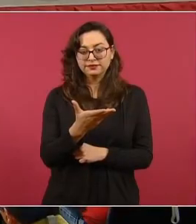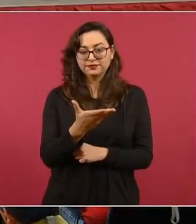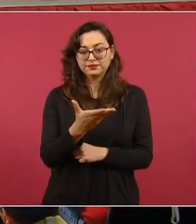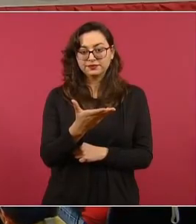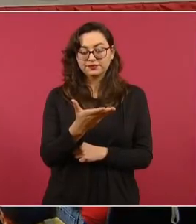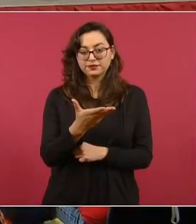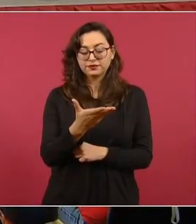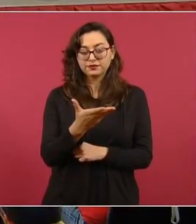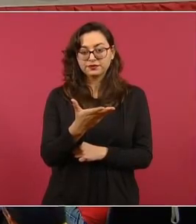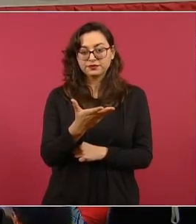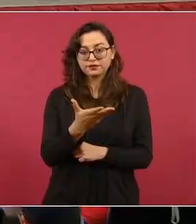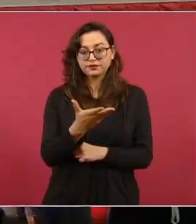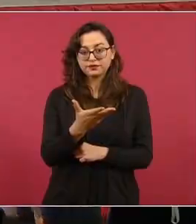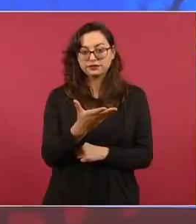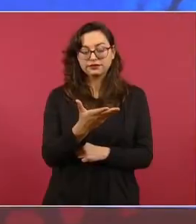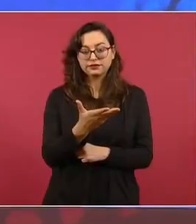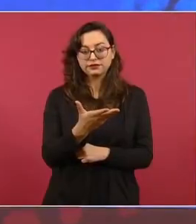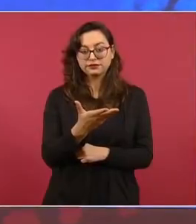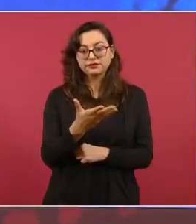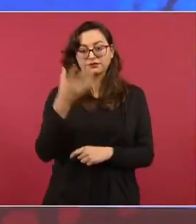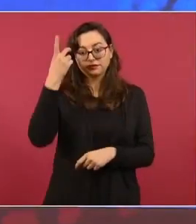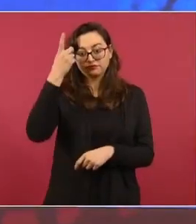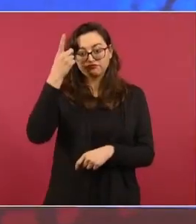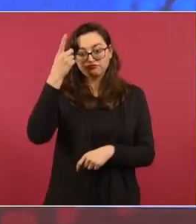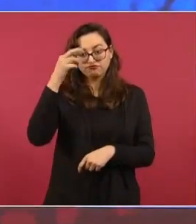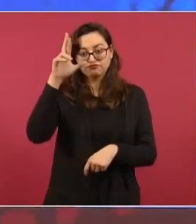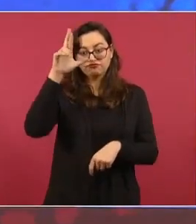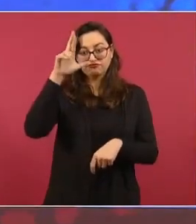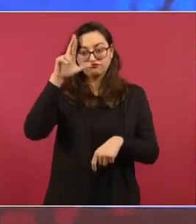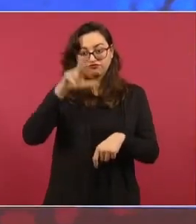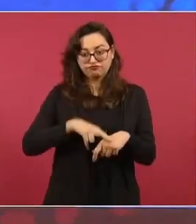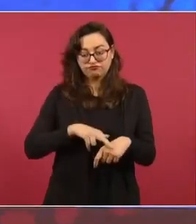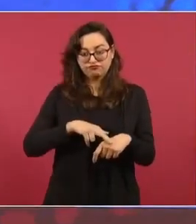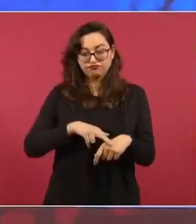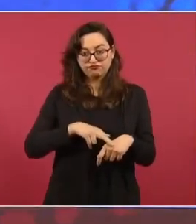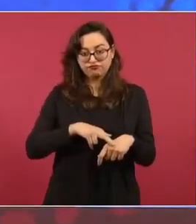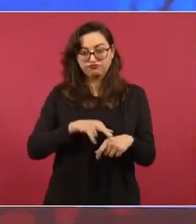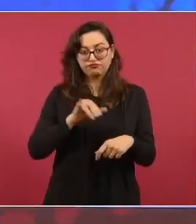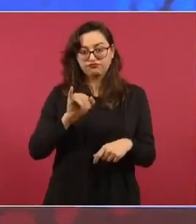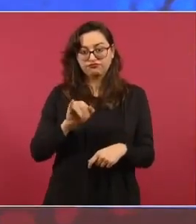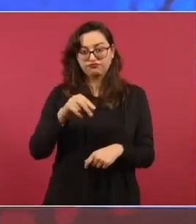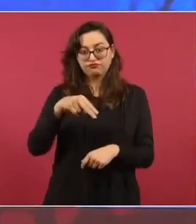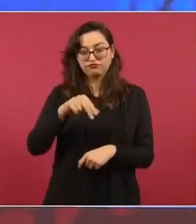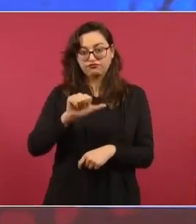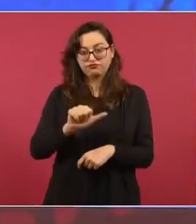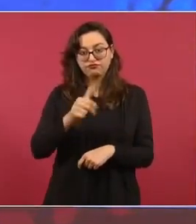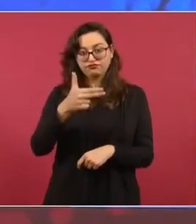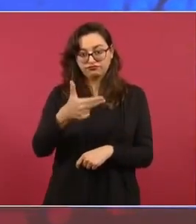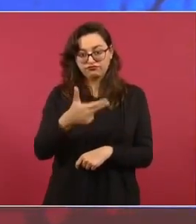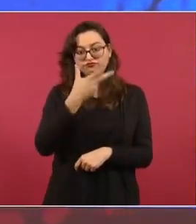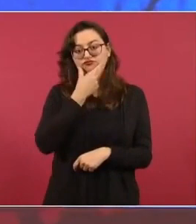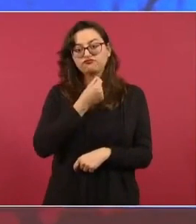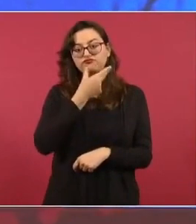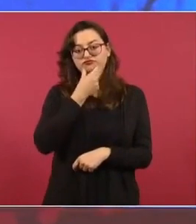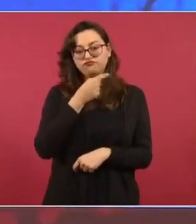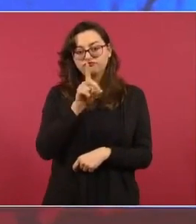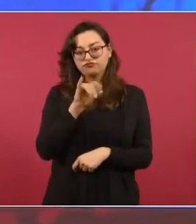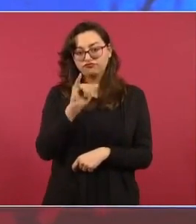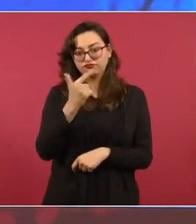el director de Antropología e Historia, Diego Prieto, que nos